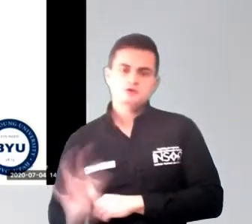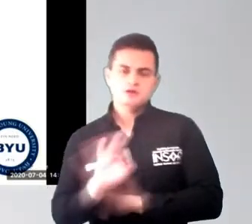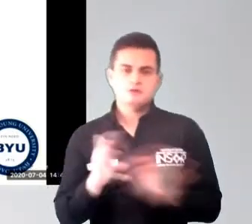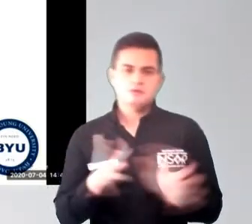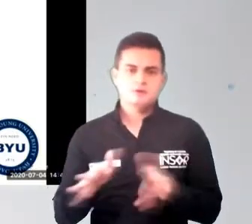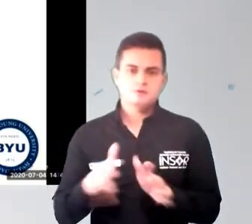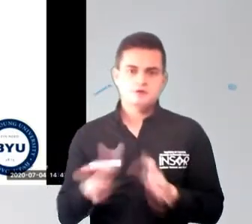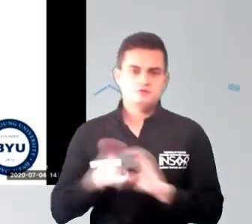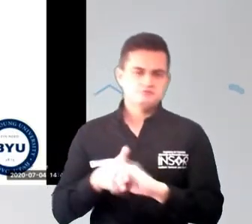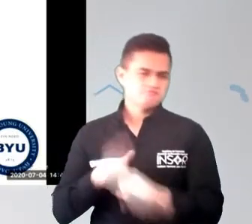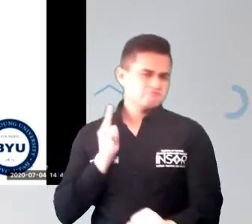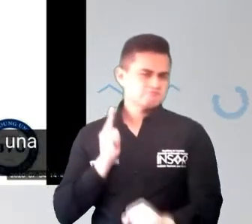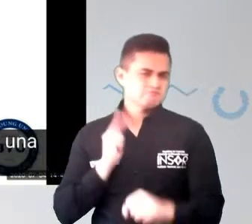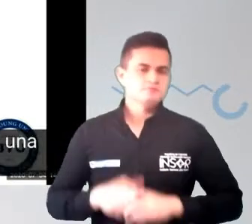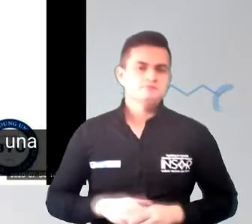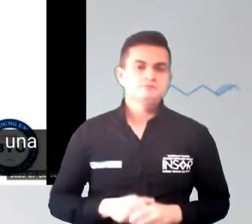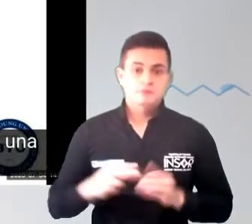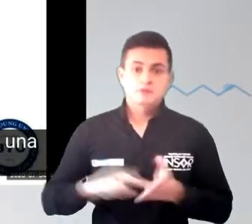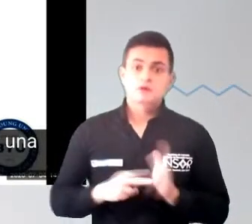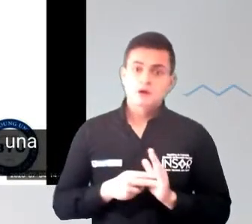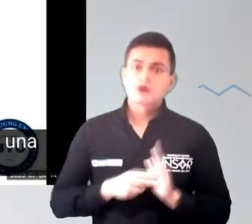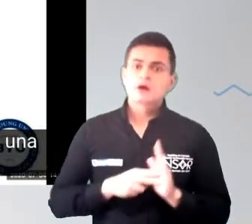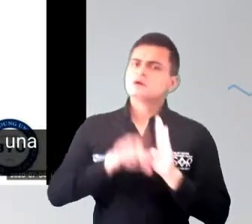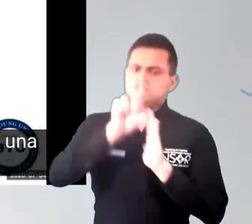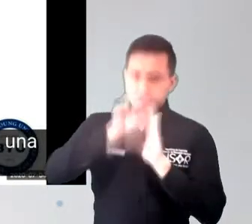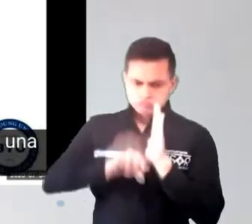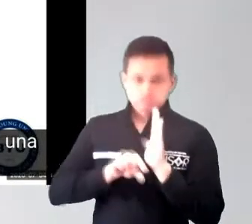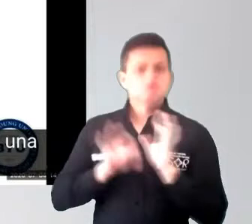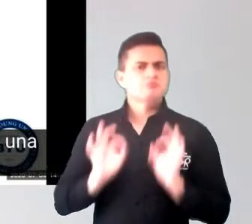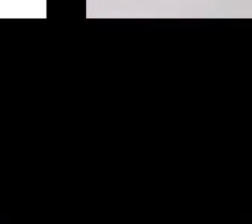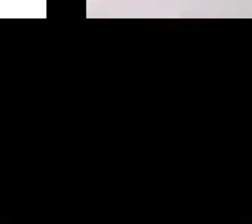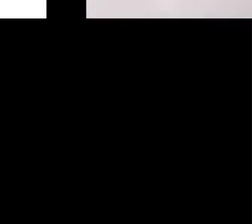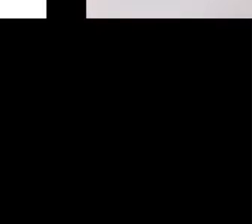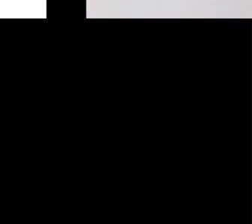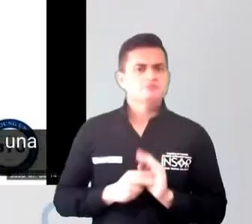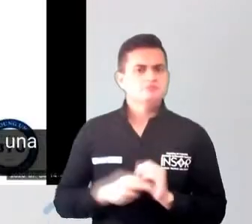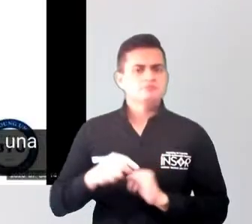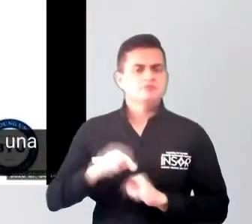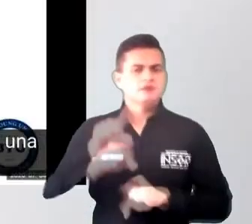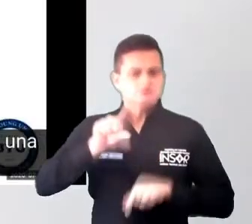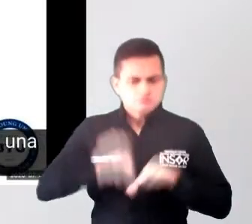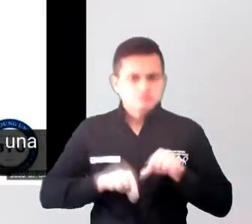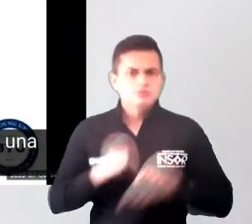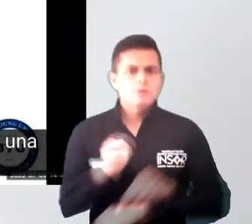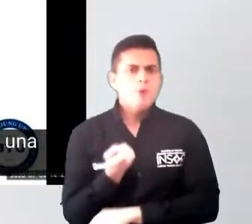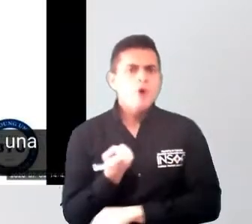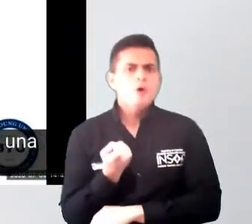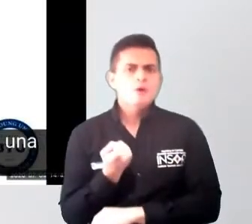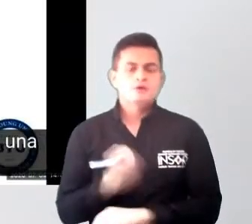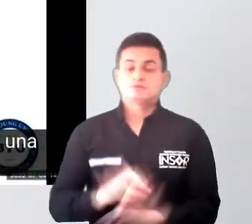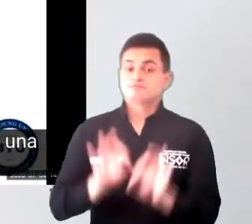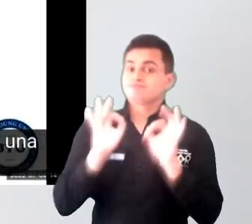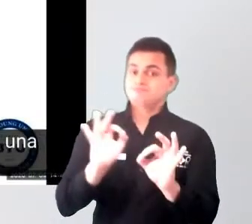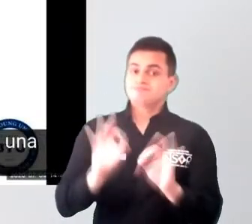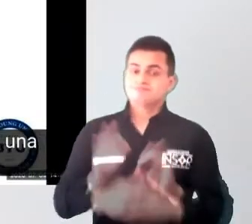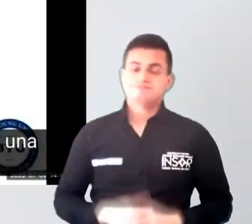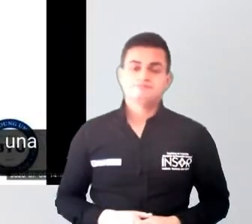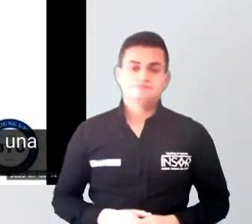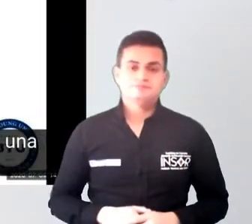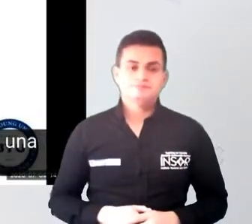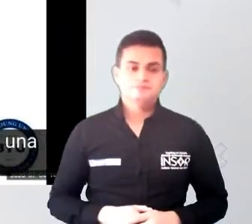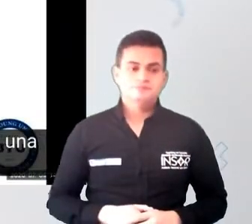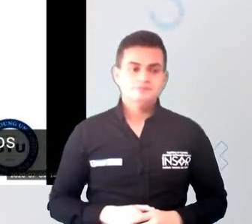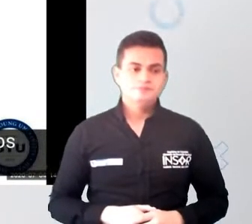tanto, esto es muy bajo también, lo cual es genial.